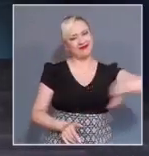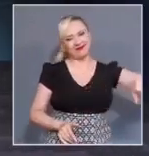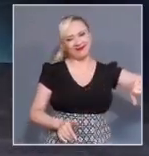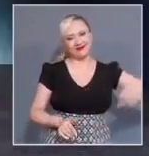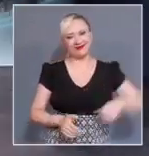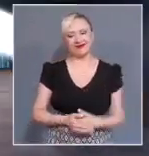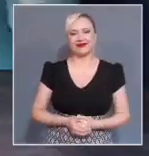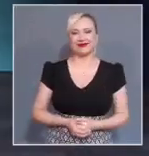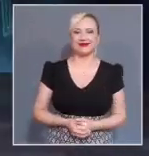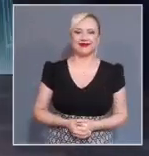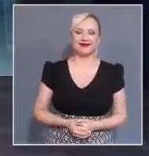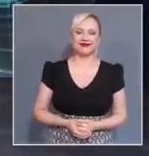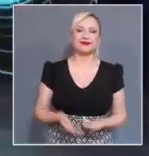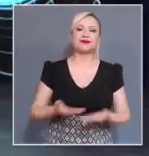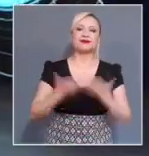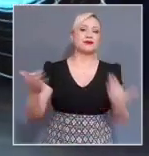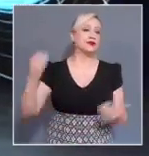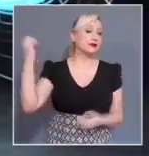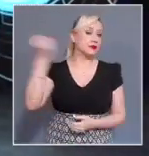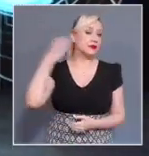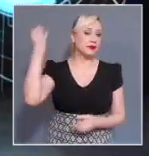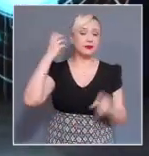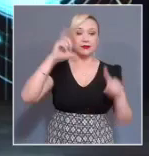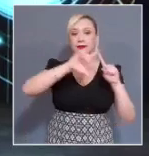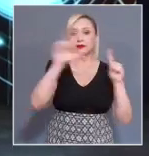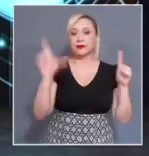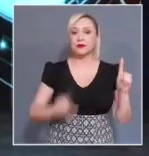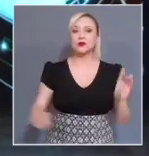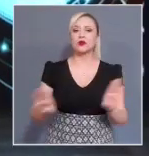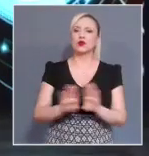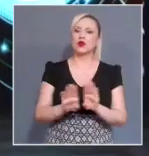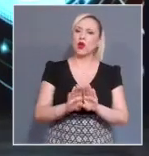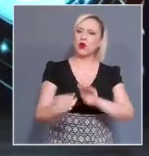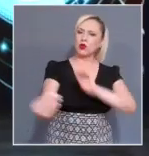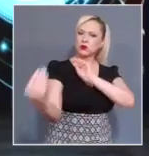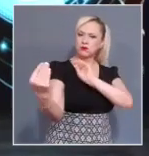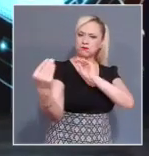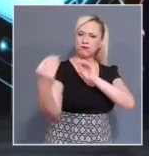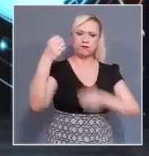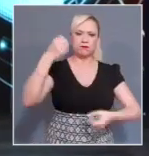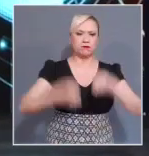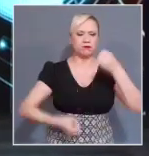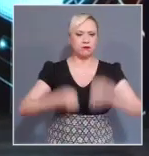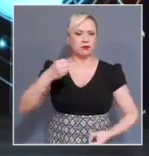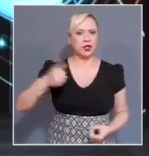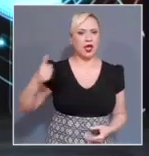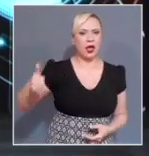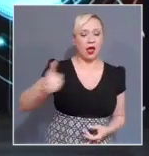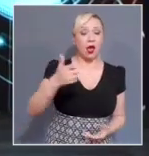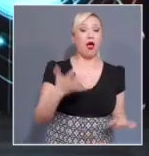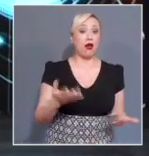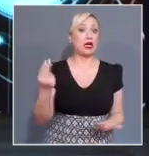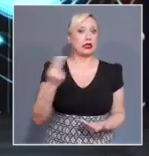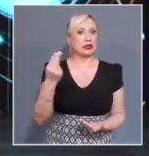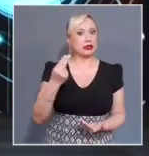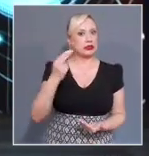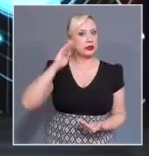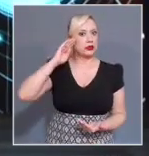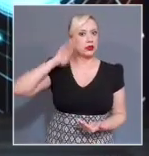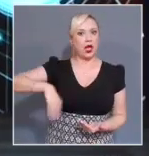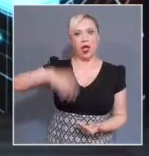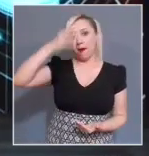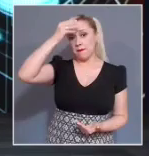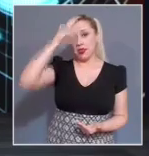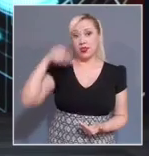Y en el Congreso Nacional sobre Retórica Jurisdiccional se habló de la importancia que tiene el dominio de esta herramienta para obtener resultados positivos